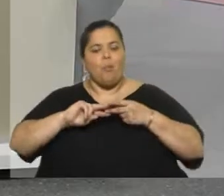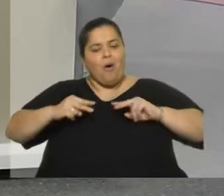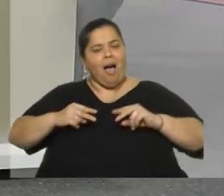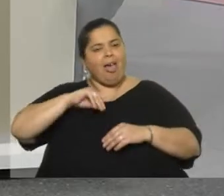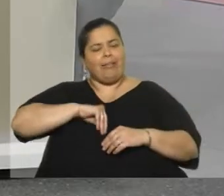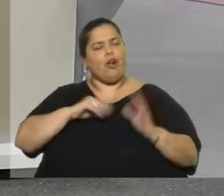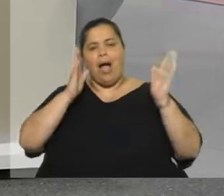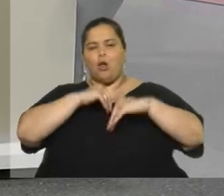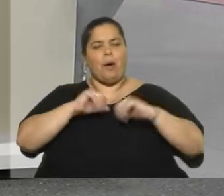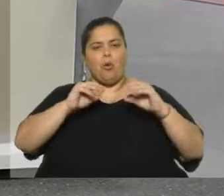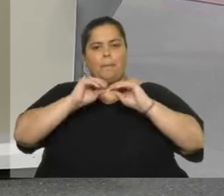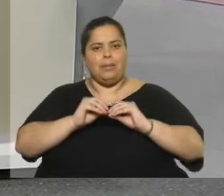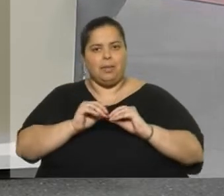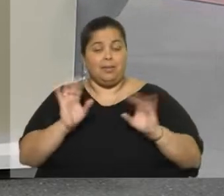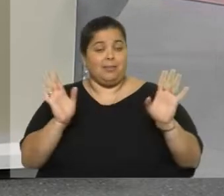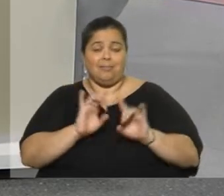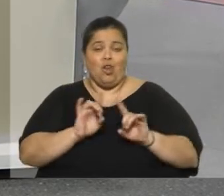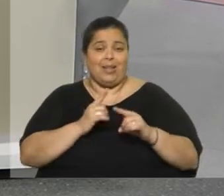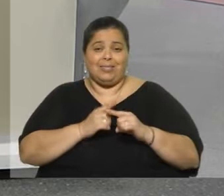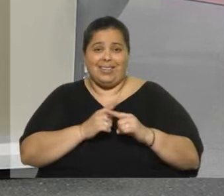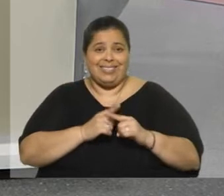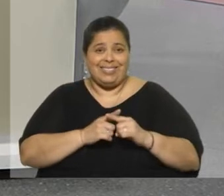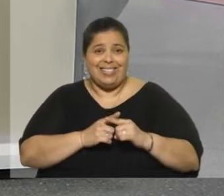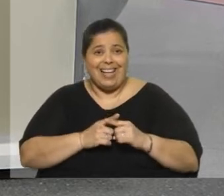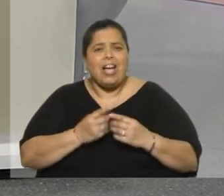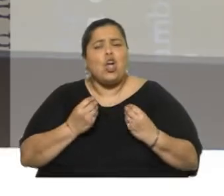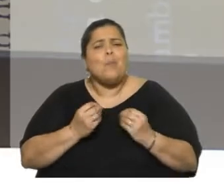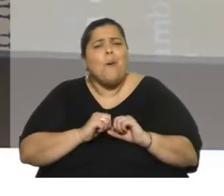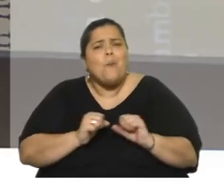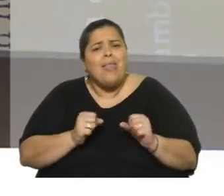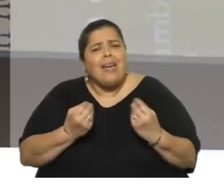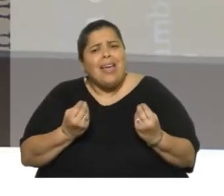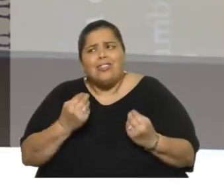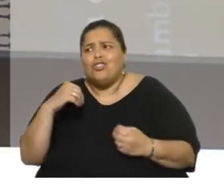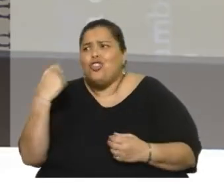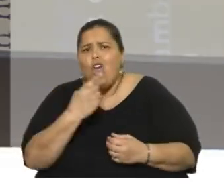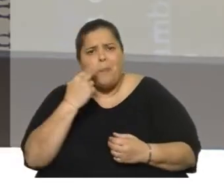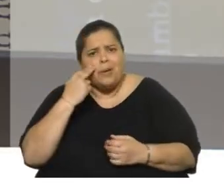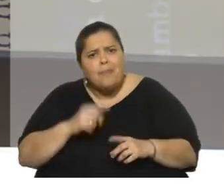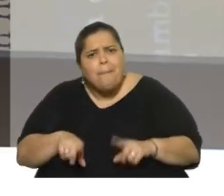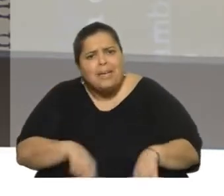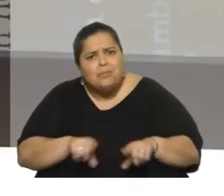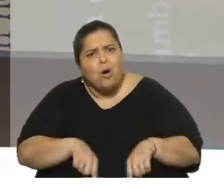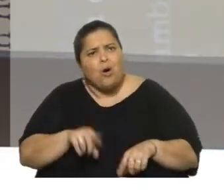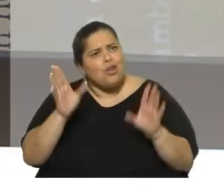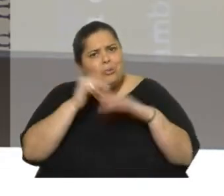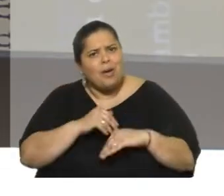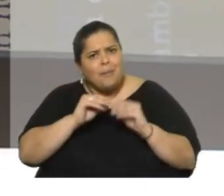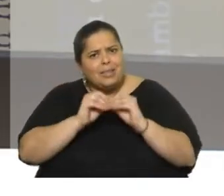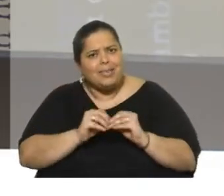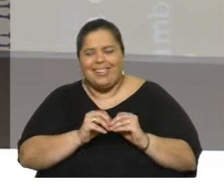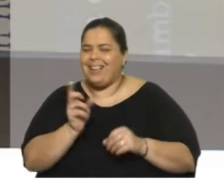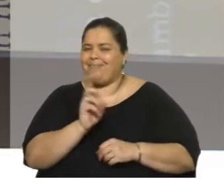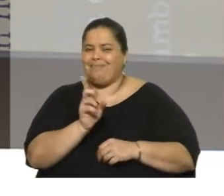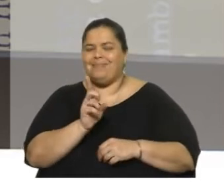gen deficiente para la matemática. No es que, ¿cómo puede ser que tengamos ese problema, ¿no? Para las ciencias duras. Entonces, ese tipo de